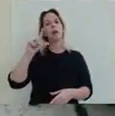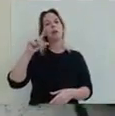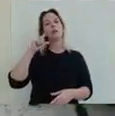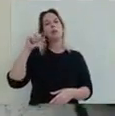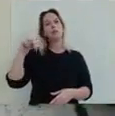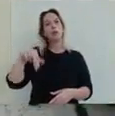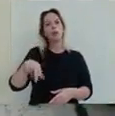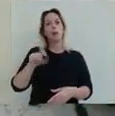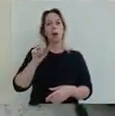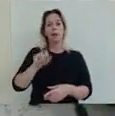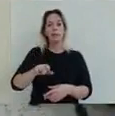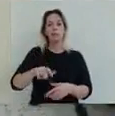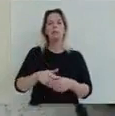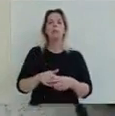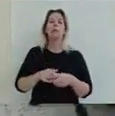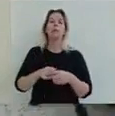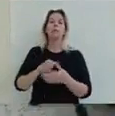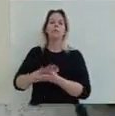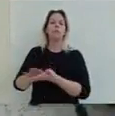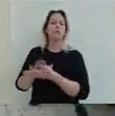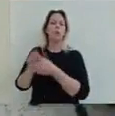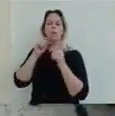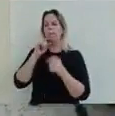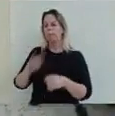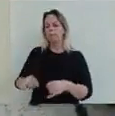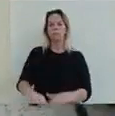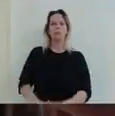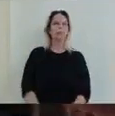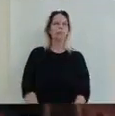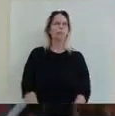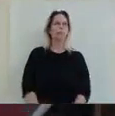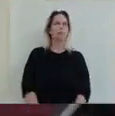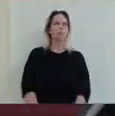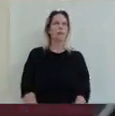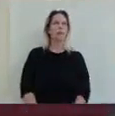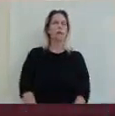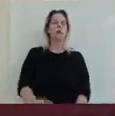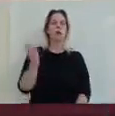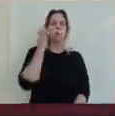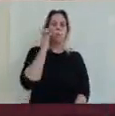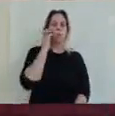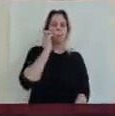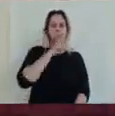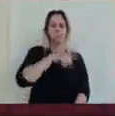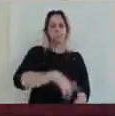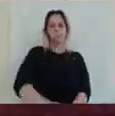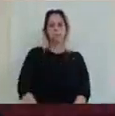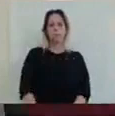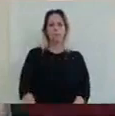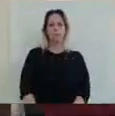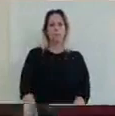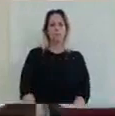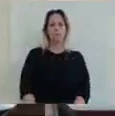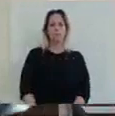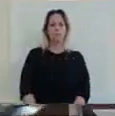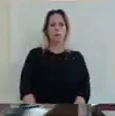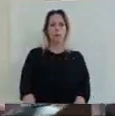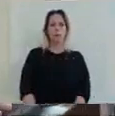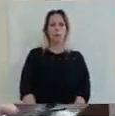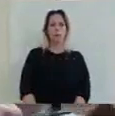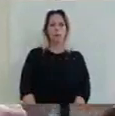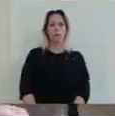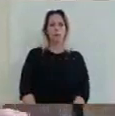Concejal Moreira. Señora Presidente, acá me parece que están solicitando una cosa y en